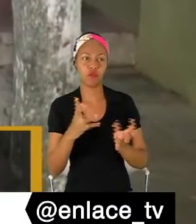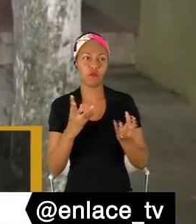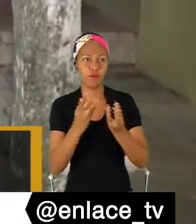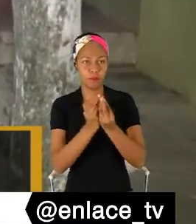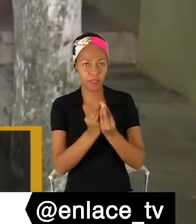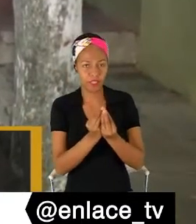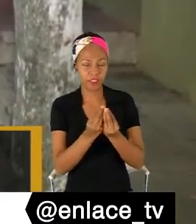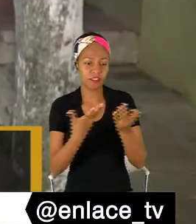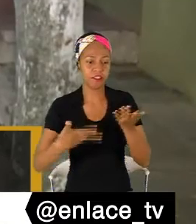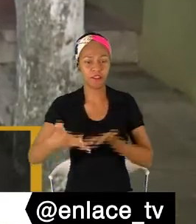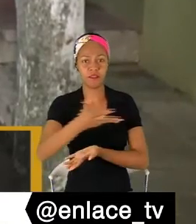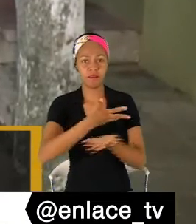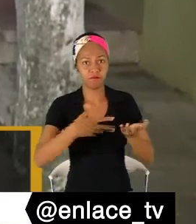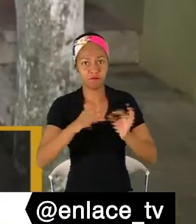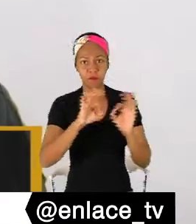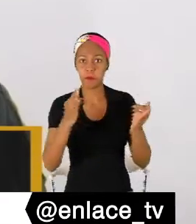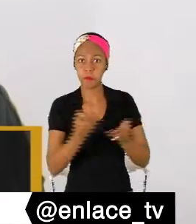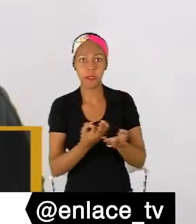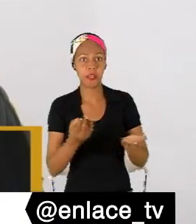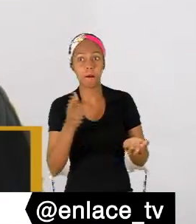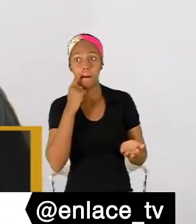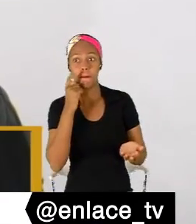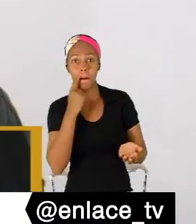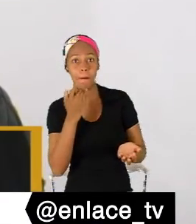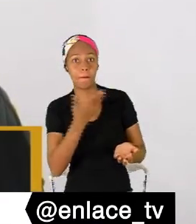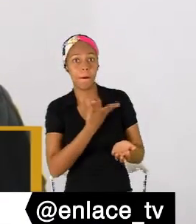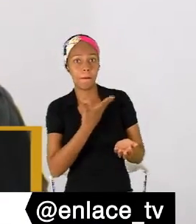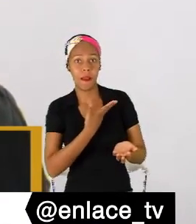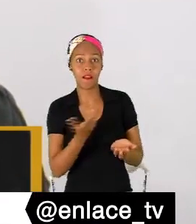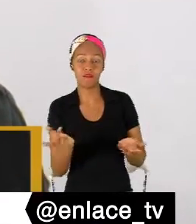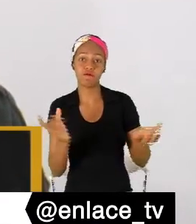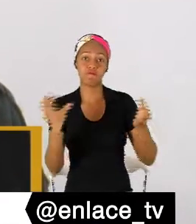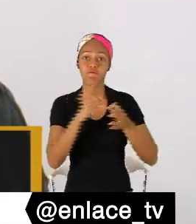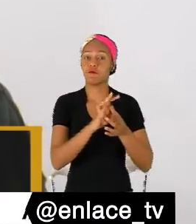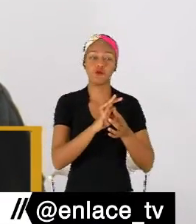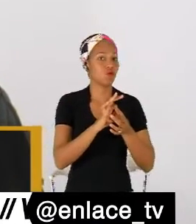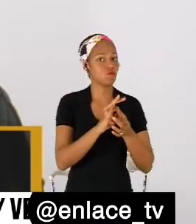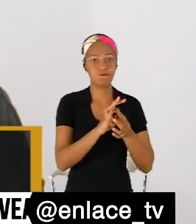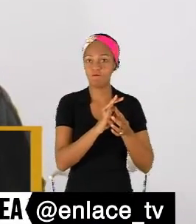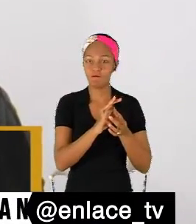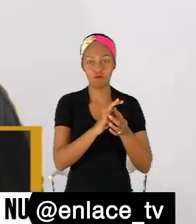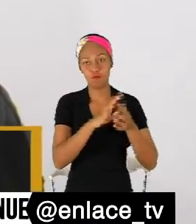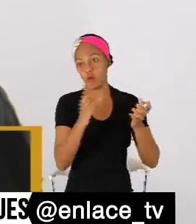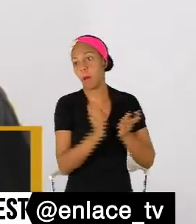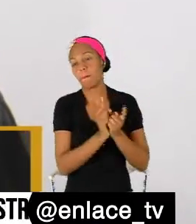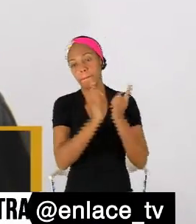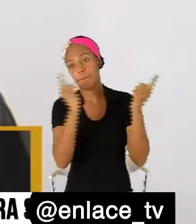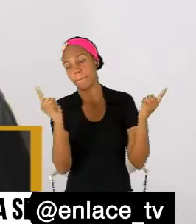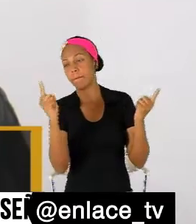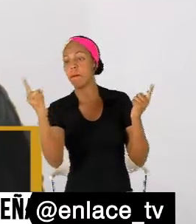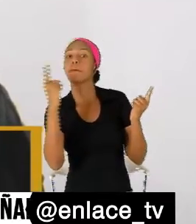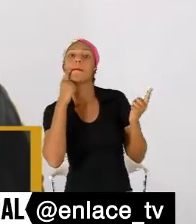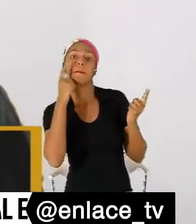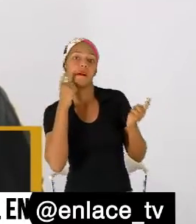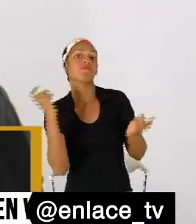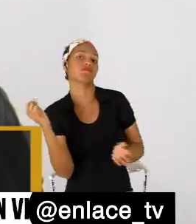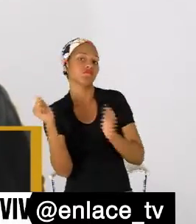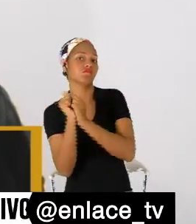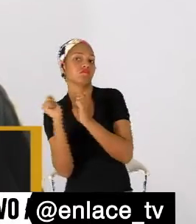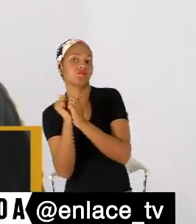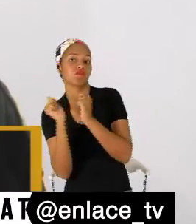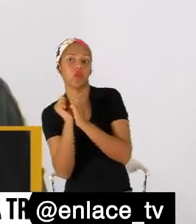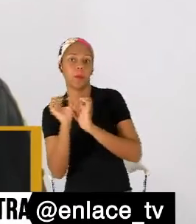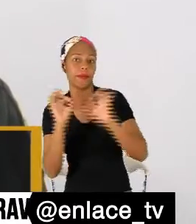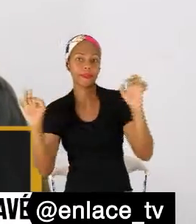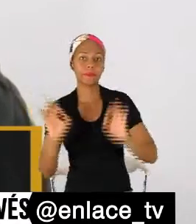convivía con su padre y madre, solamente convivía con su padre, y es allí pues donde nosotros estamos trabajando con la administración